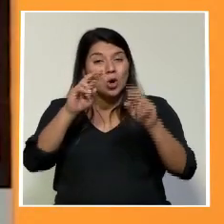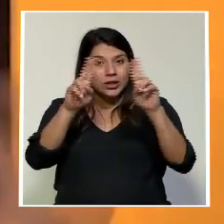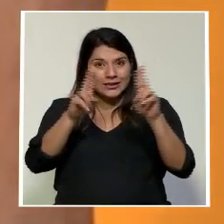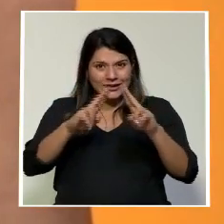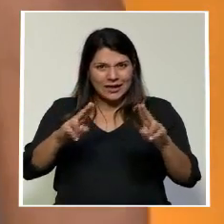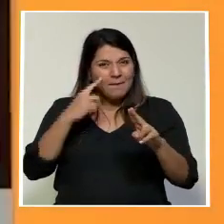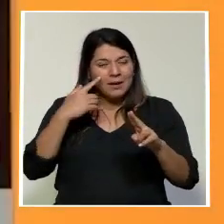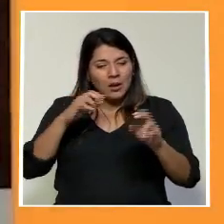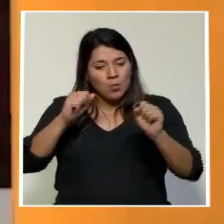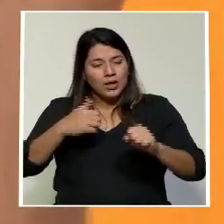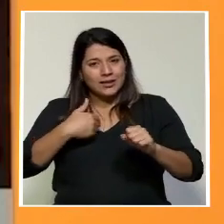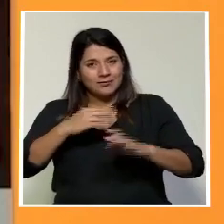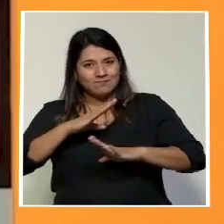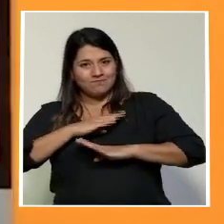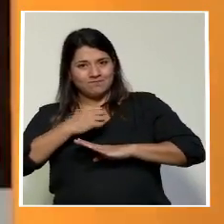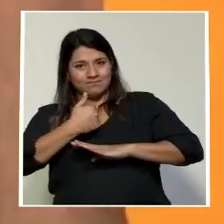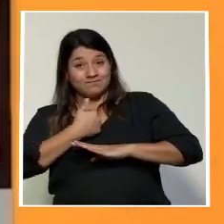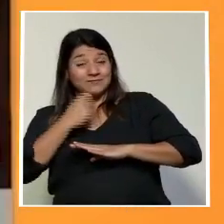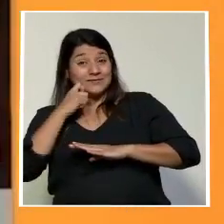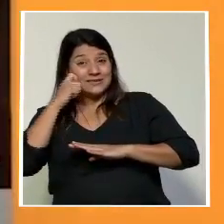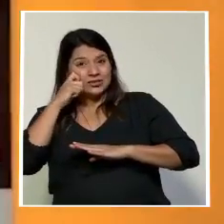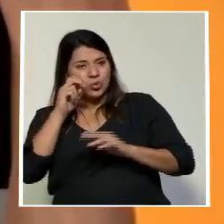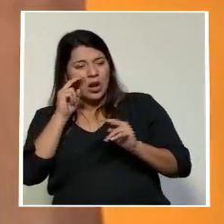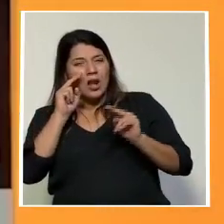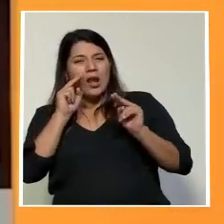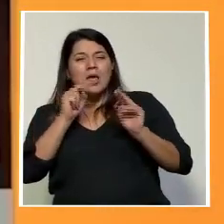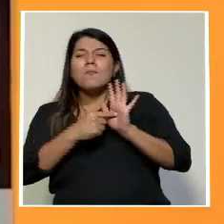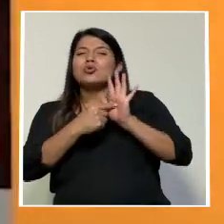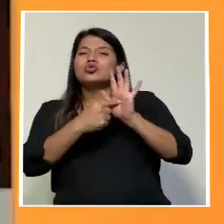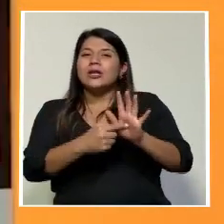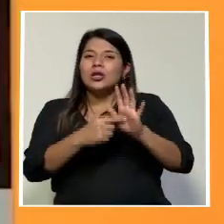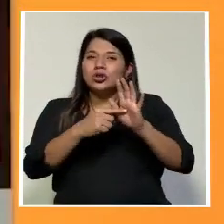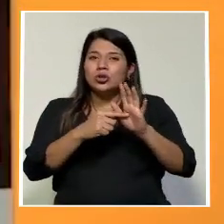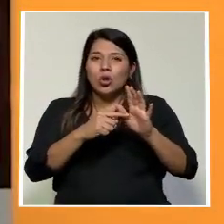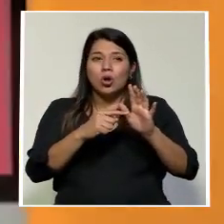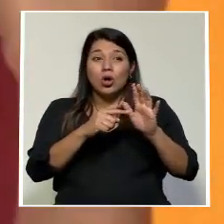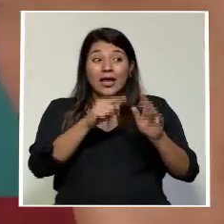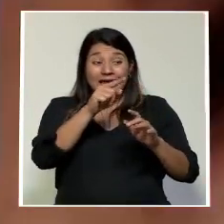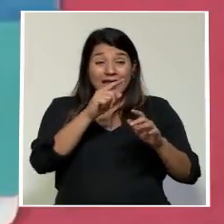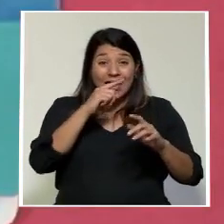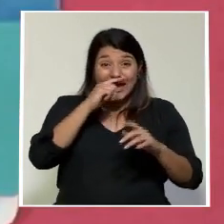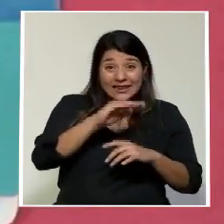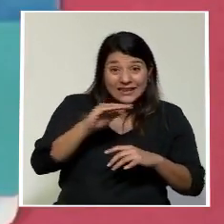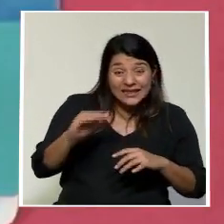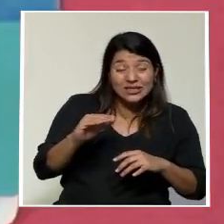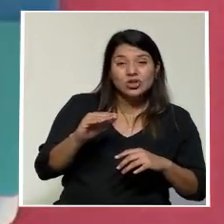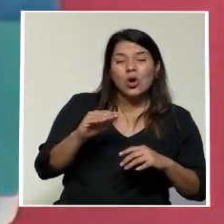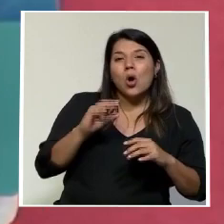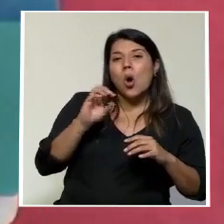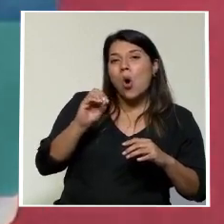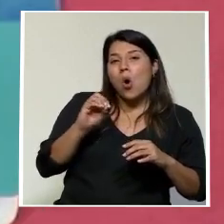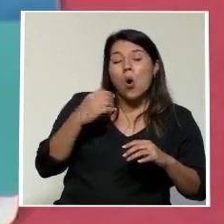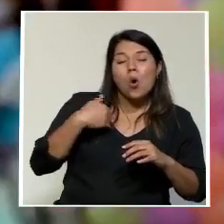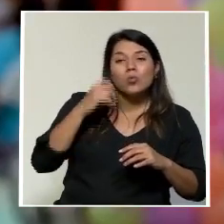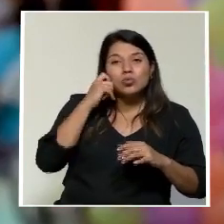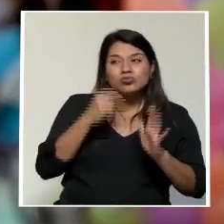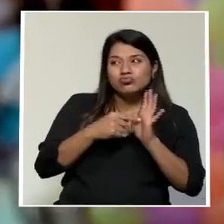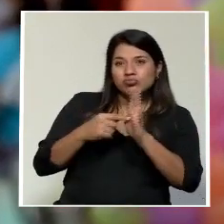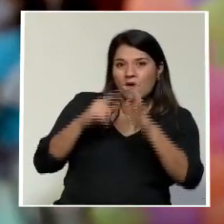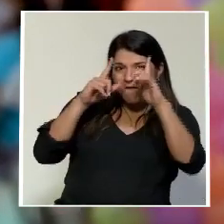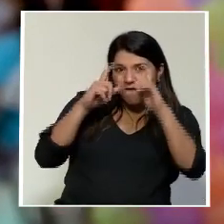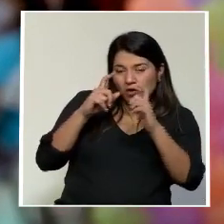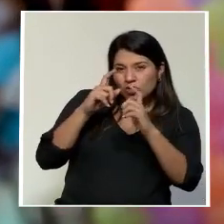obtener una satisfacción sexual mediante imágenes eróticas o pornográficas del niño o la niña, o como preparación para un encuentro. La cultura